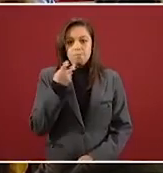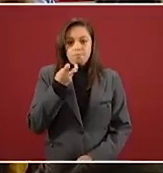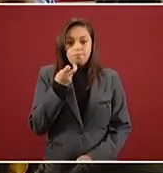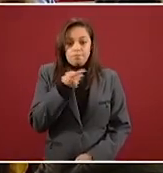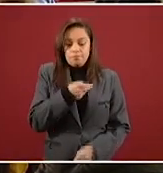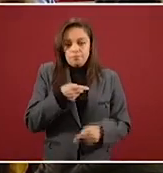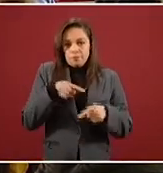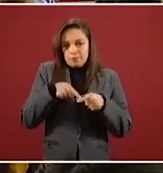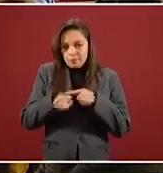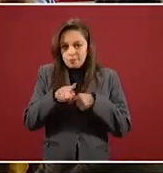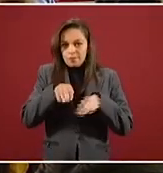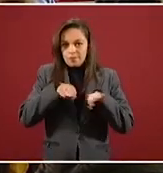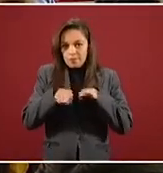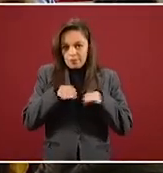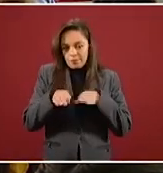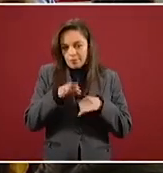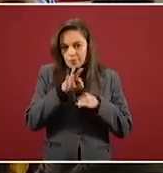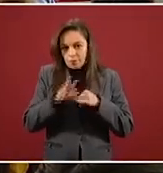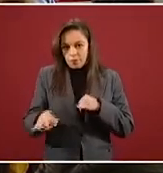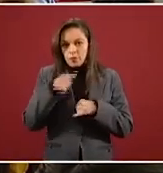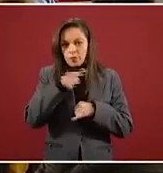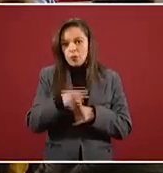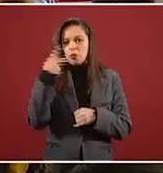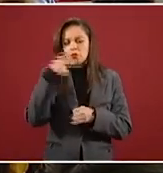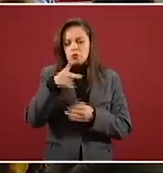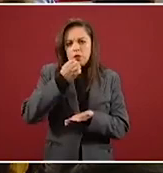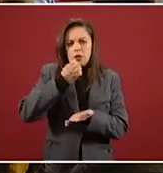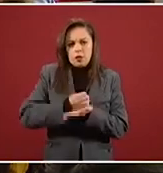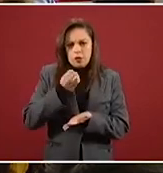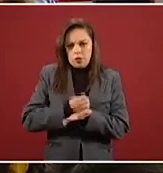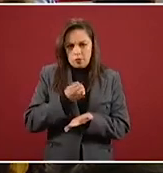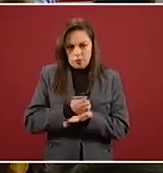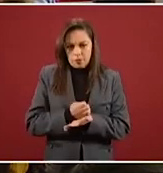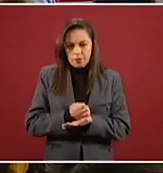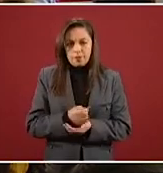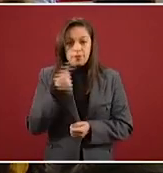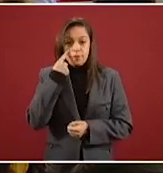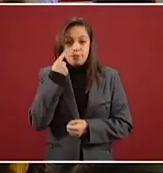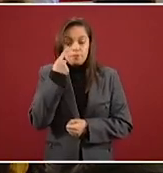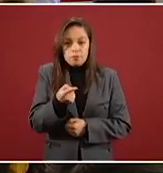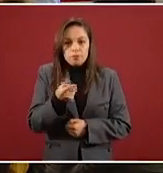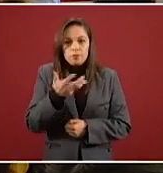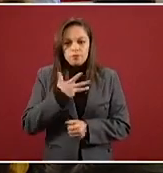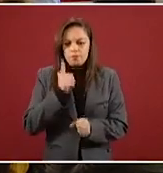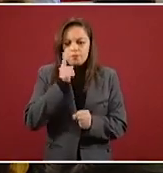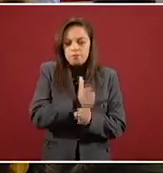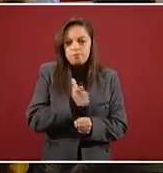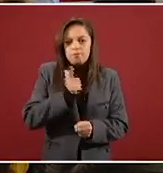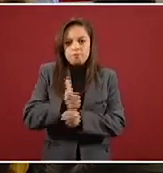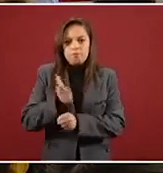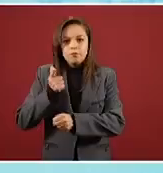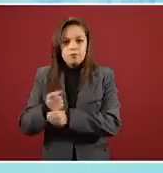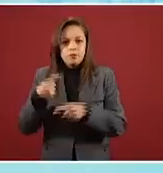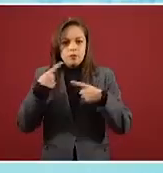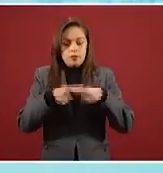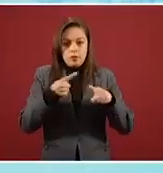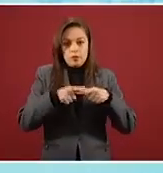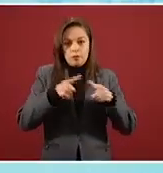estacionales de la propia economía. Sin embargo, hemos ido detectando otros elementos que